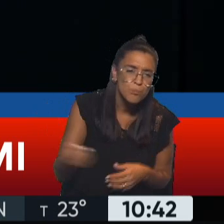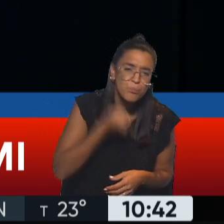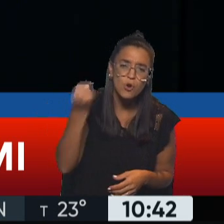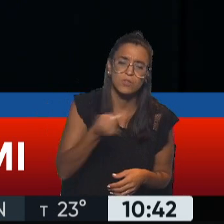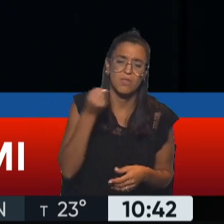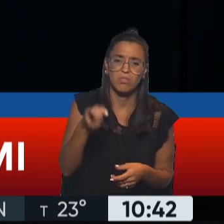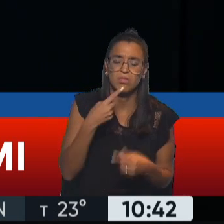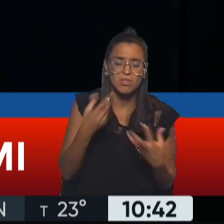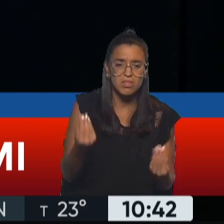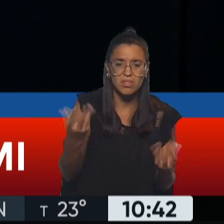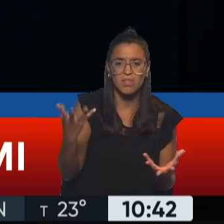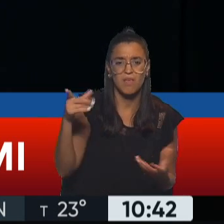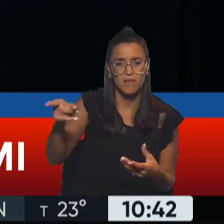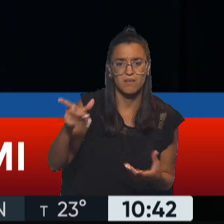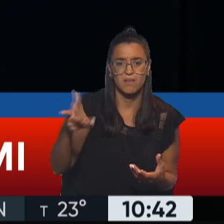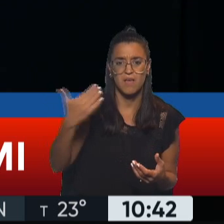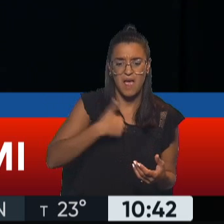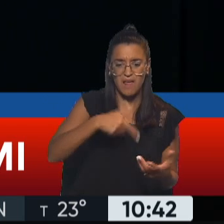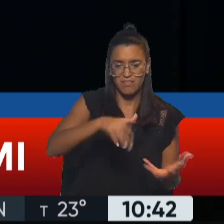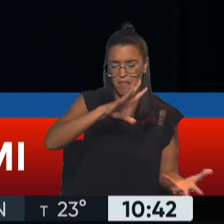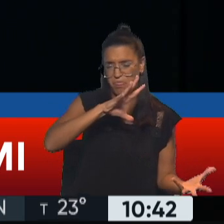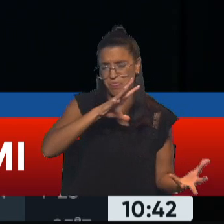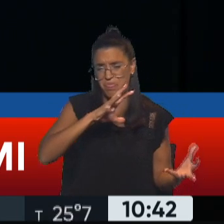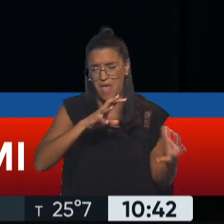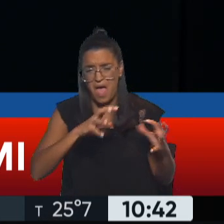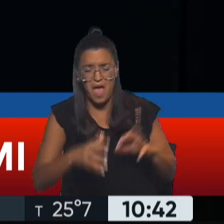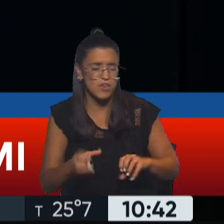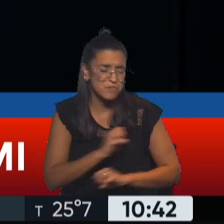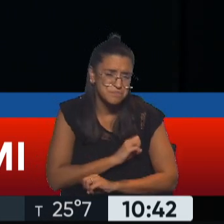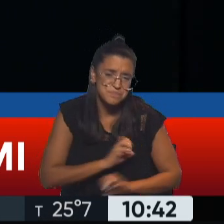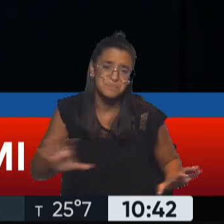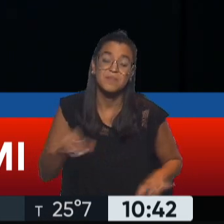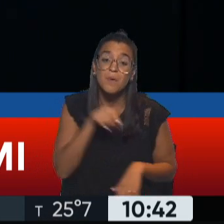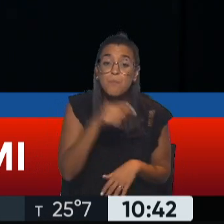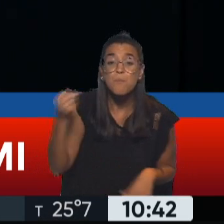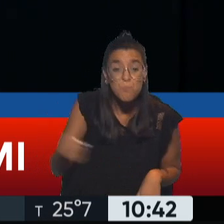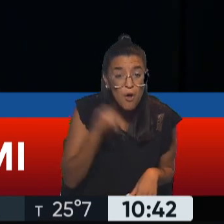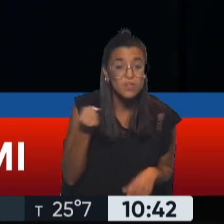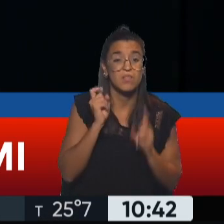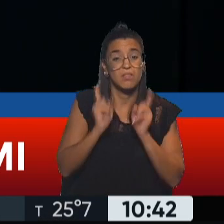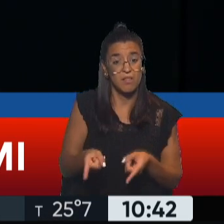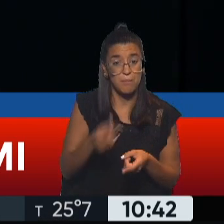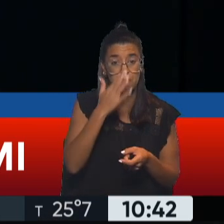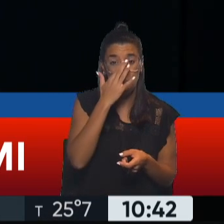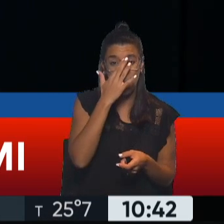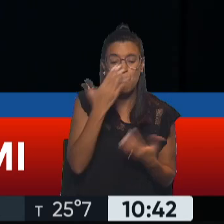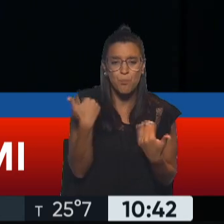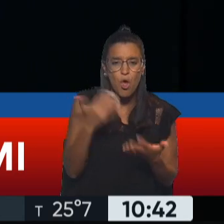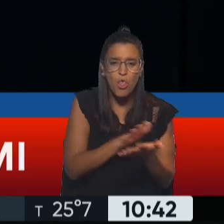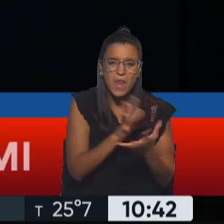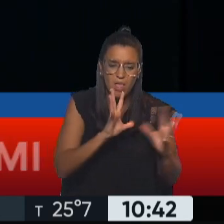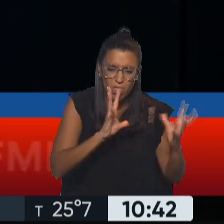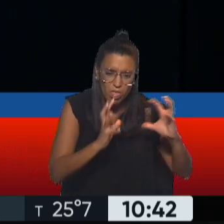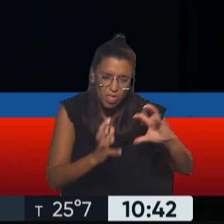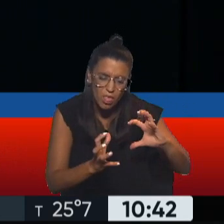del daño que se le infligió a la Argentina y la importancia de poder limpiar esos